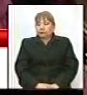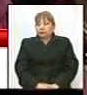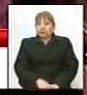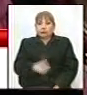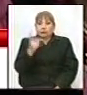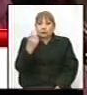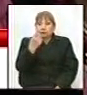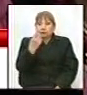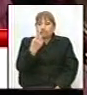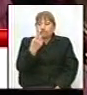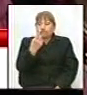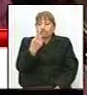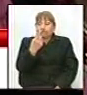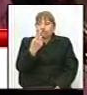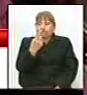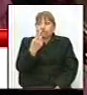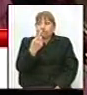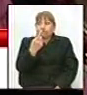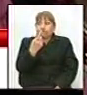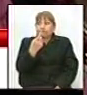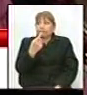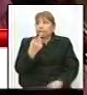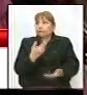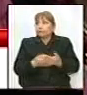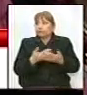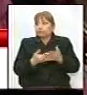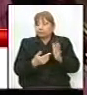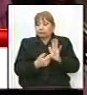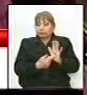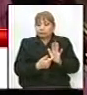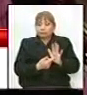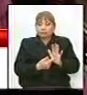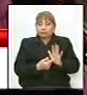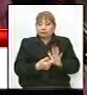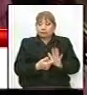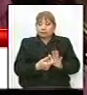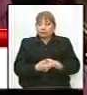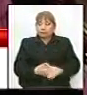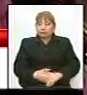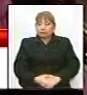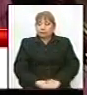la única firma que coincide,